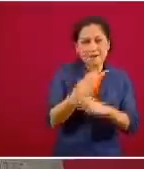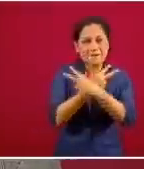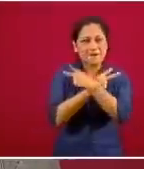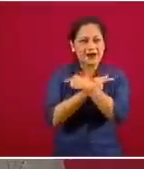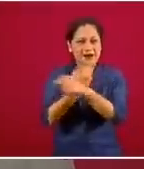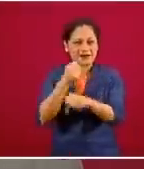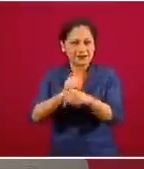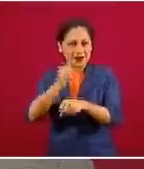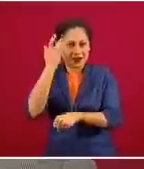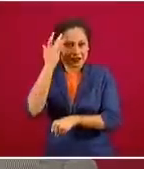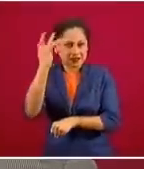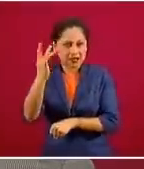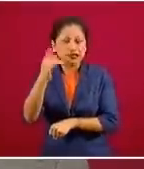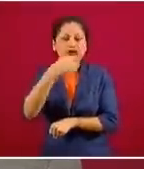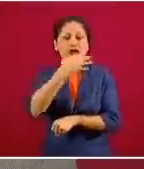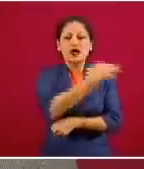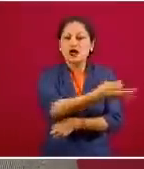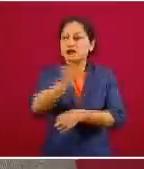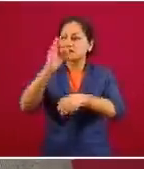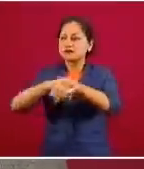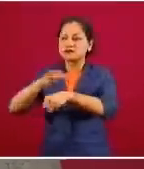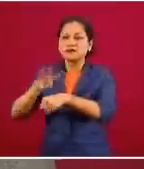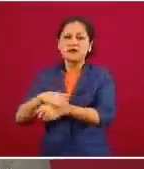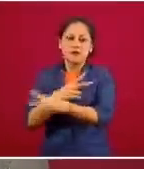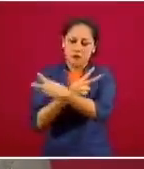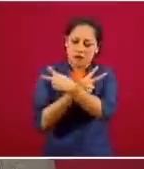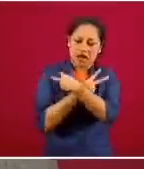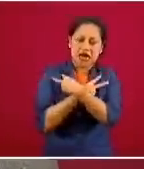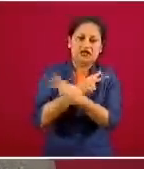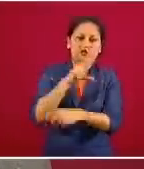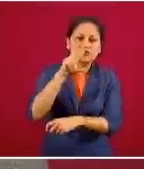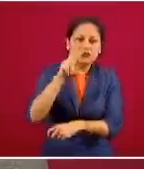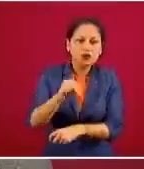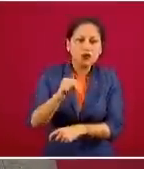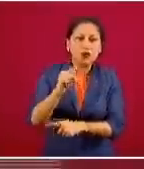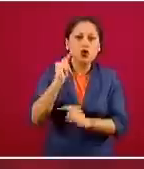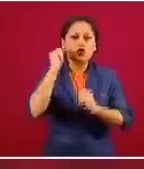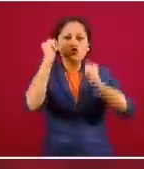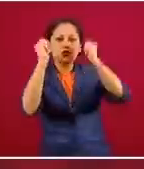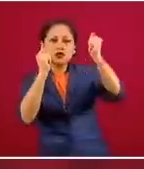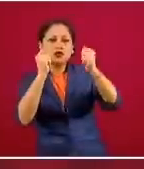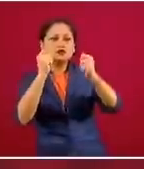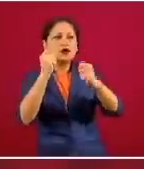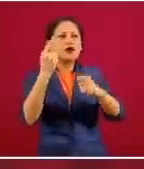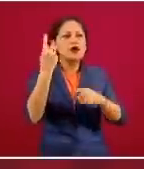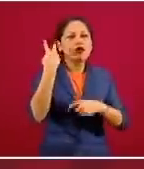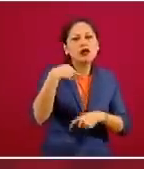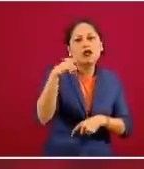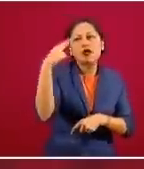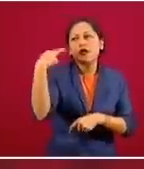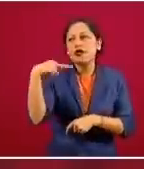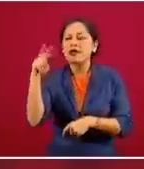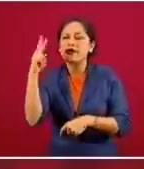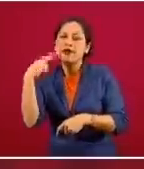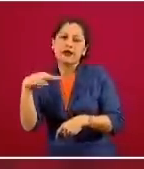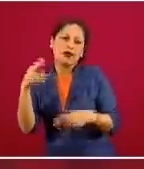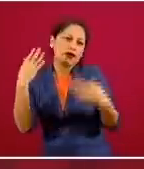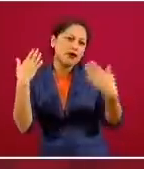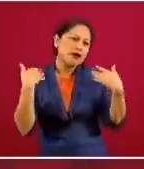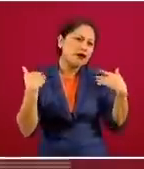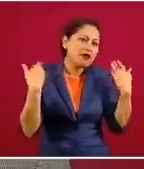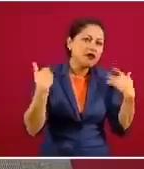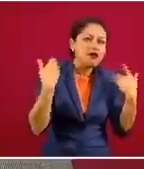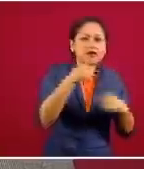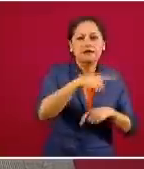eso enfatizamos la importancia de cerrar la actividad turística, la actividad hotelera, para que no hubiera